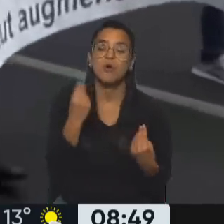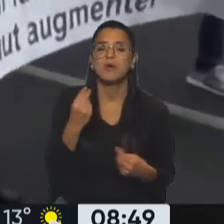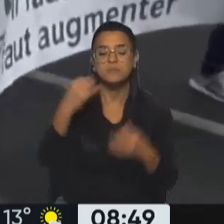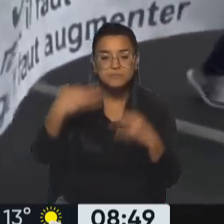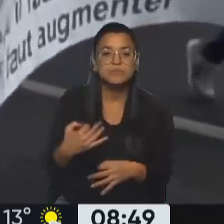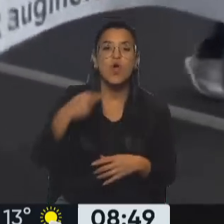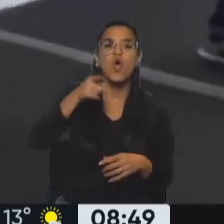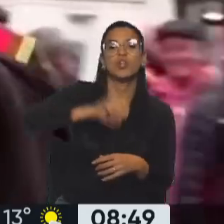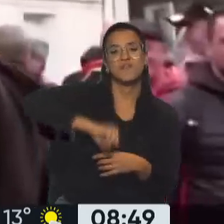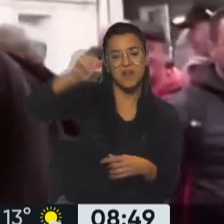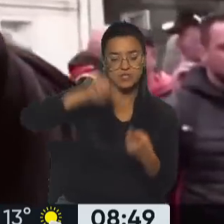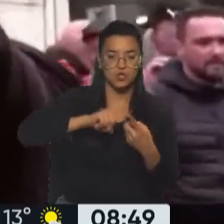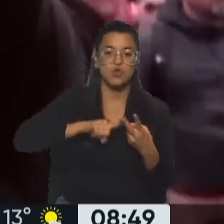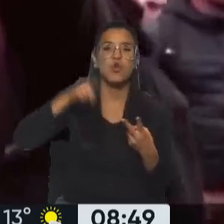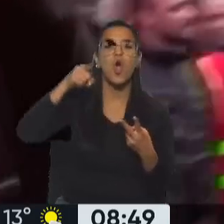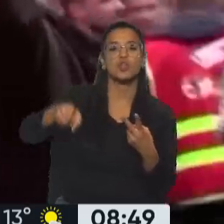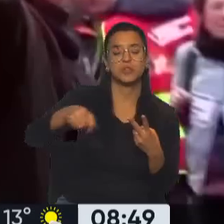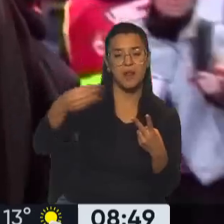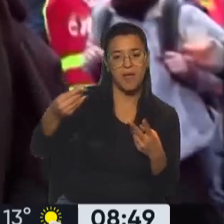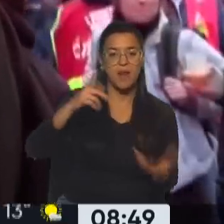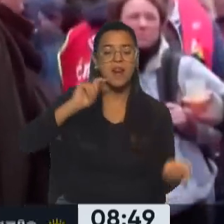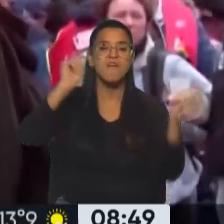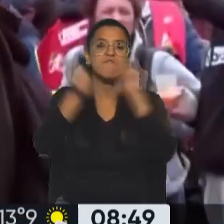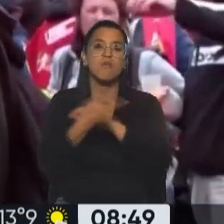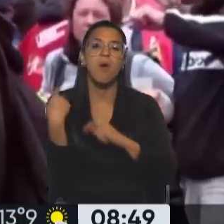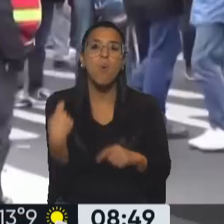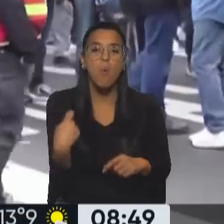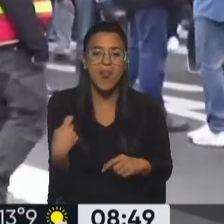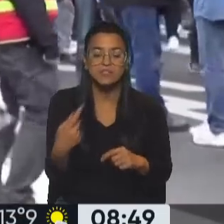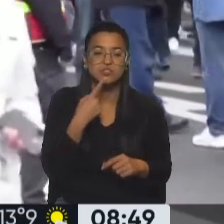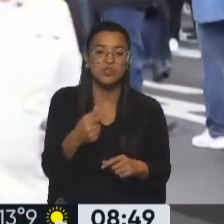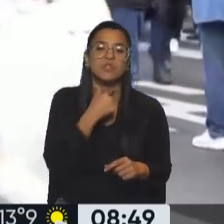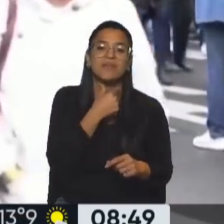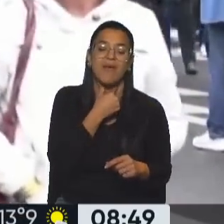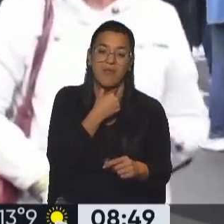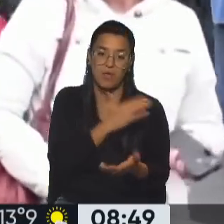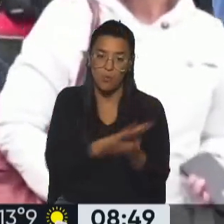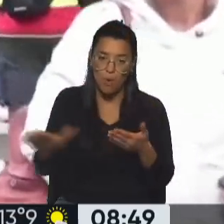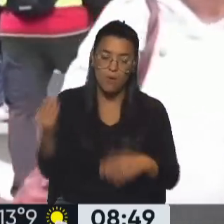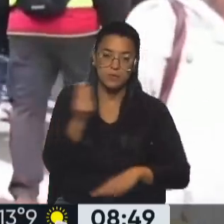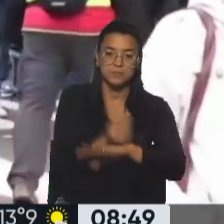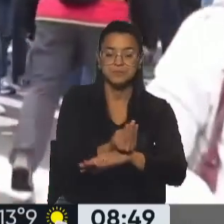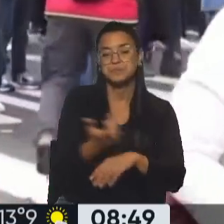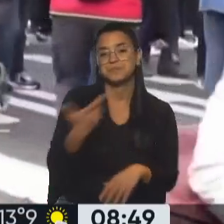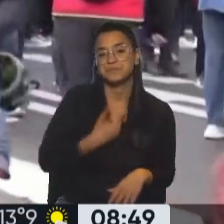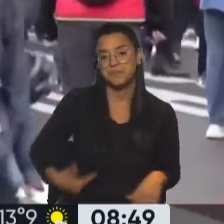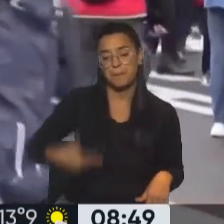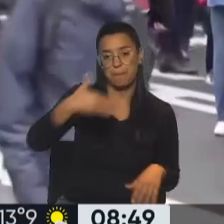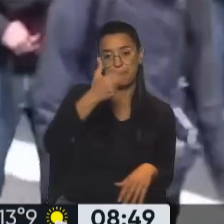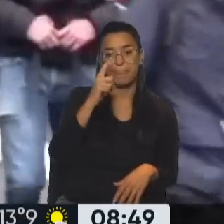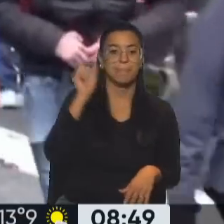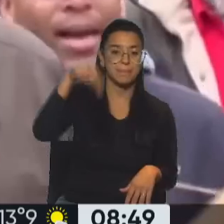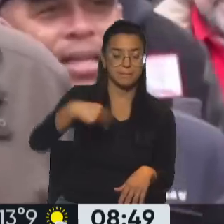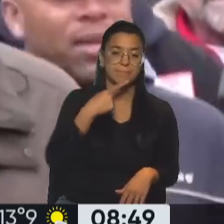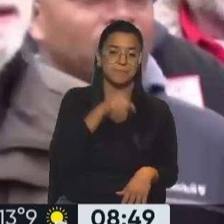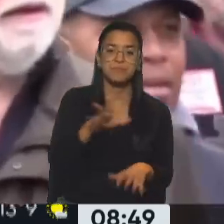la inflación y contra la reforma jubilatoria que quiere implementar el presidente Macron. Estamos